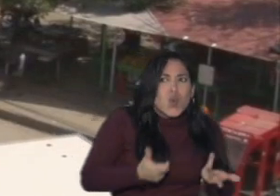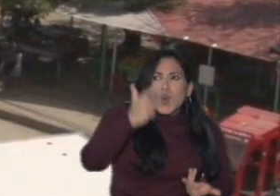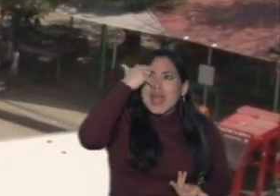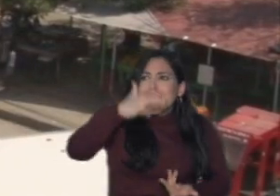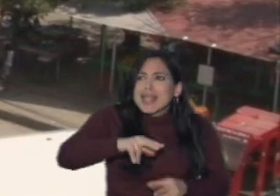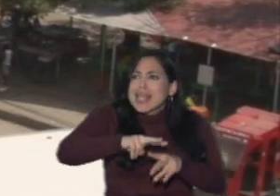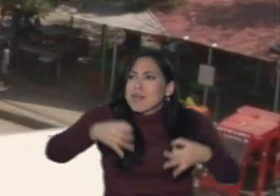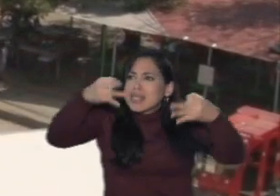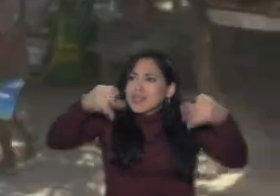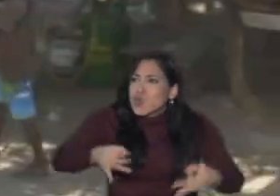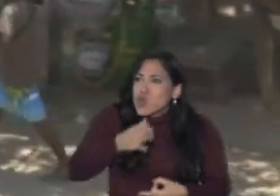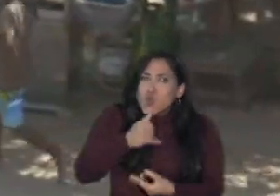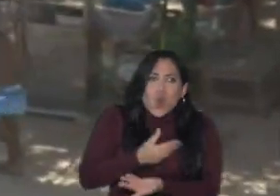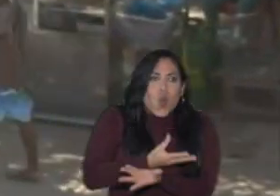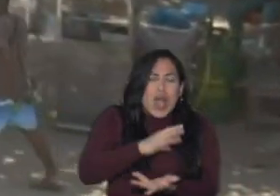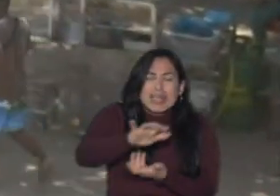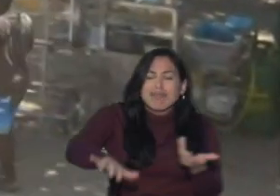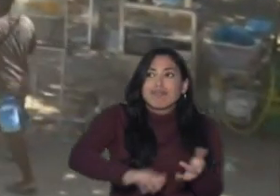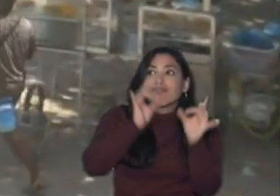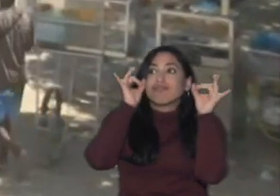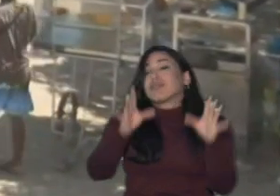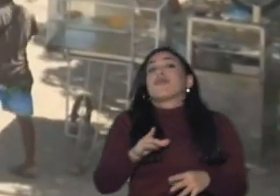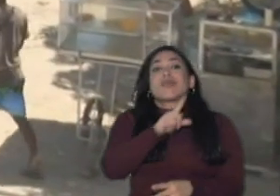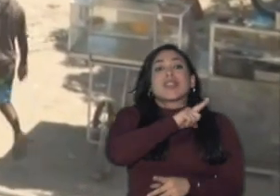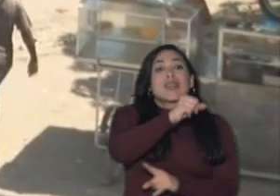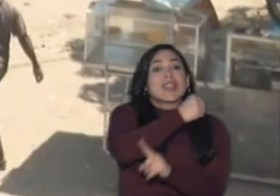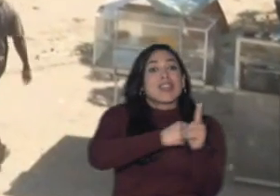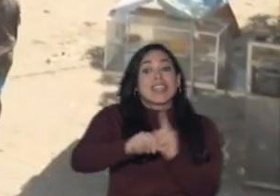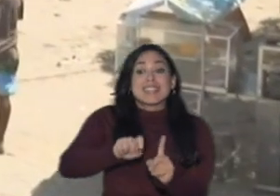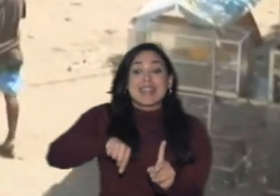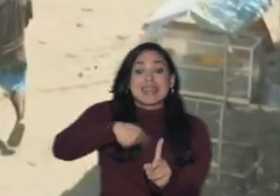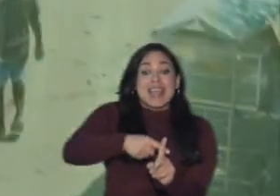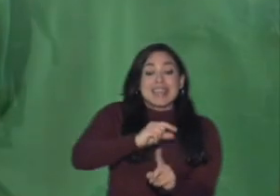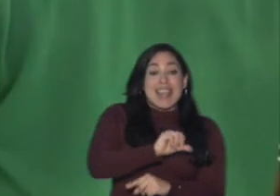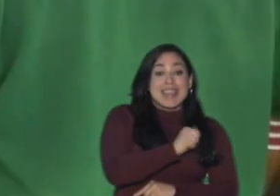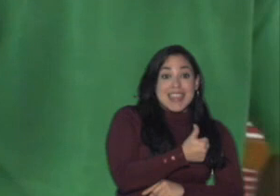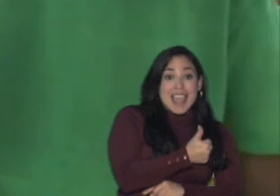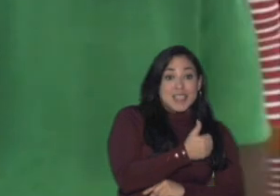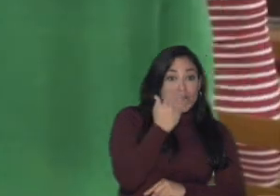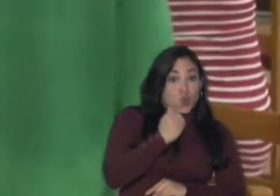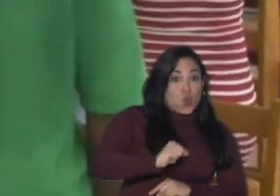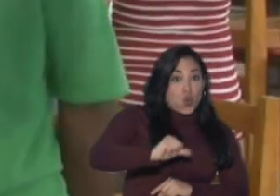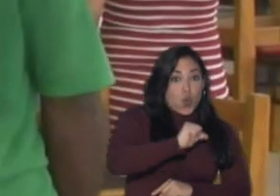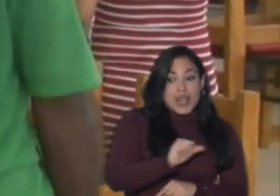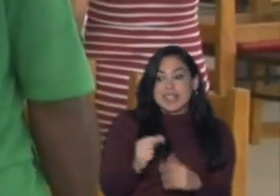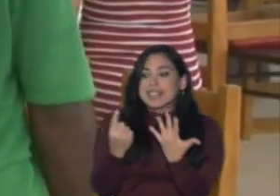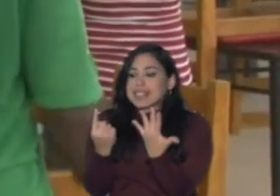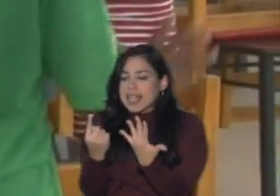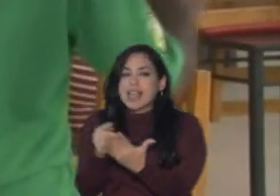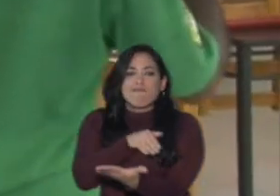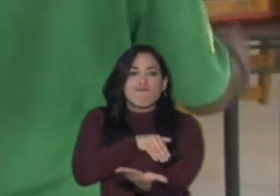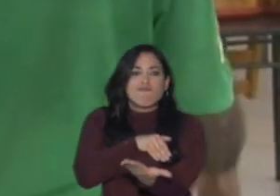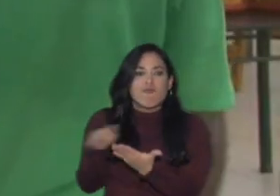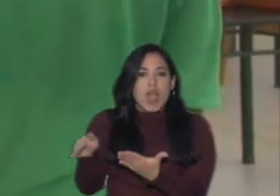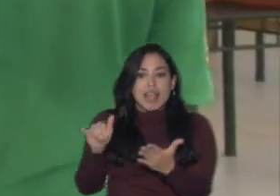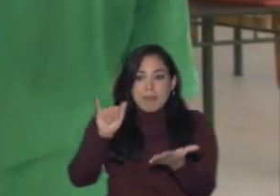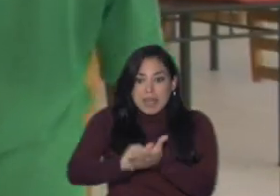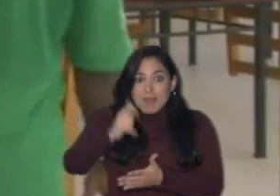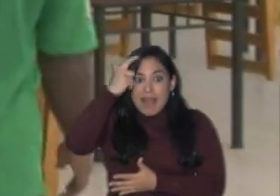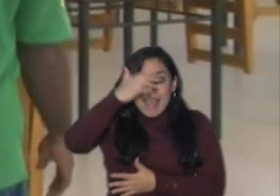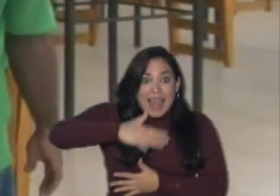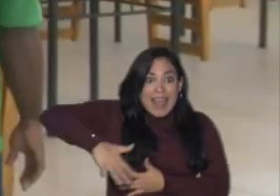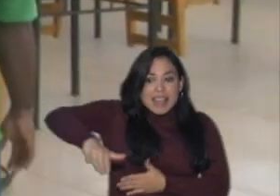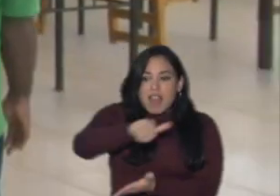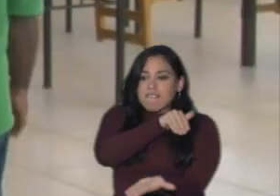Cartagena en materia de seguridad es totalmente un caos. De los líderes amenazados, 10 mujeres y 6 hombres han sido desplazados de manera forzosa dentro del